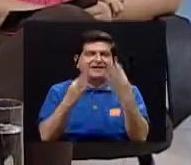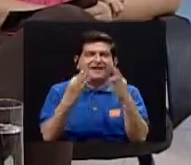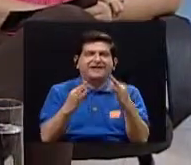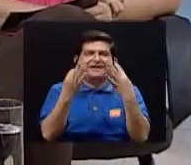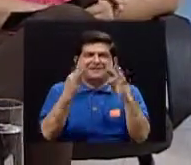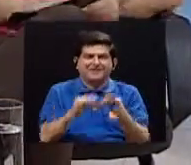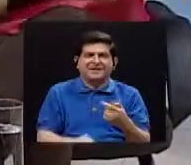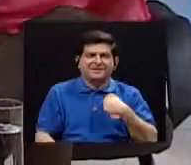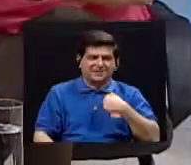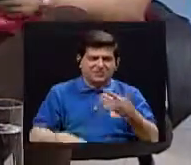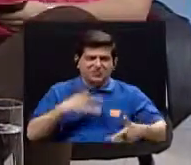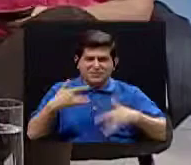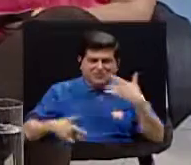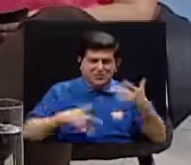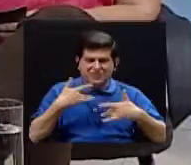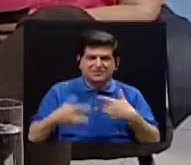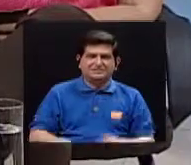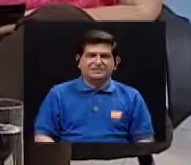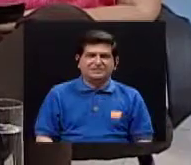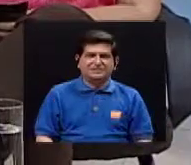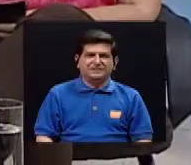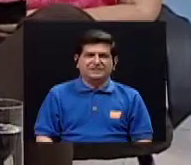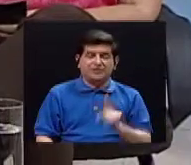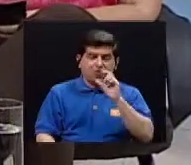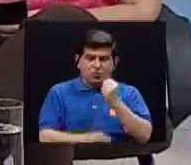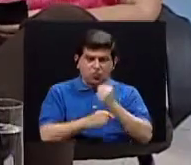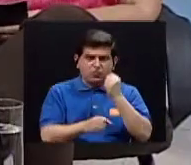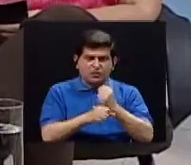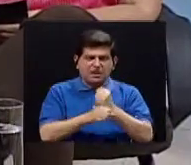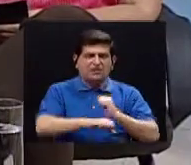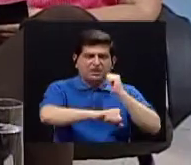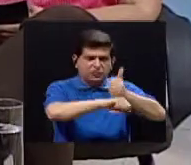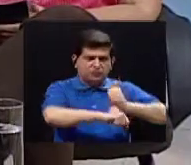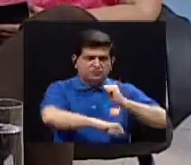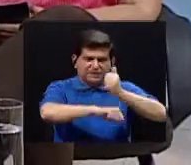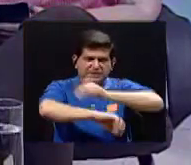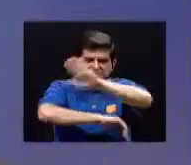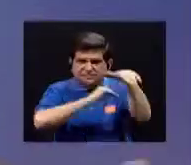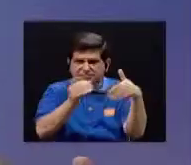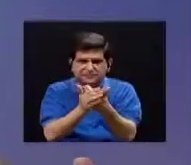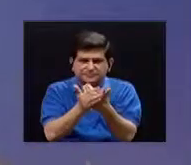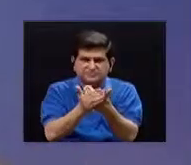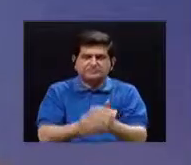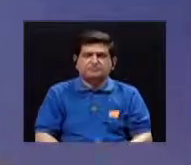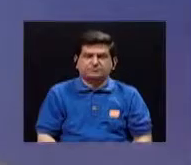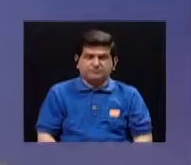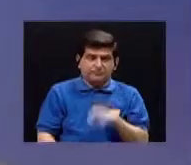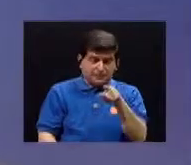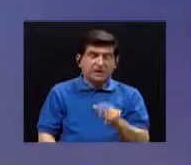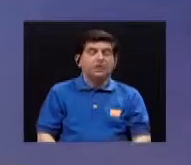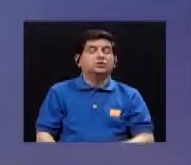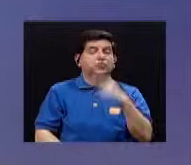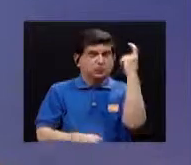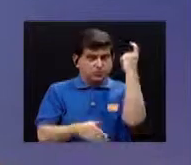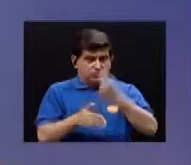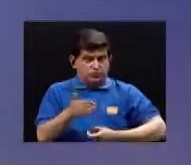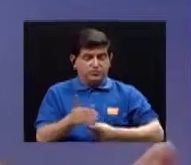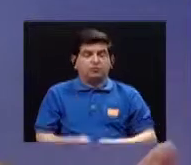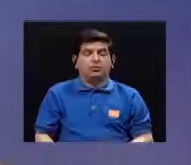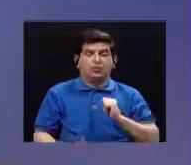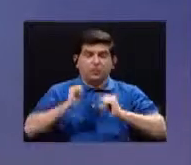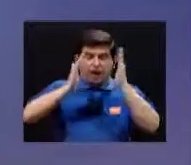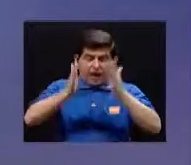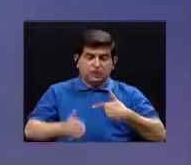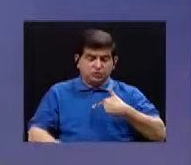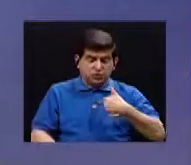llegar tenía que sentirlo y había entonces hubo como un trabajo ahí para definir todo eso que fue bastante pesado y también